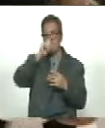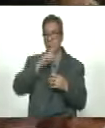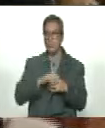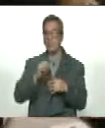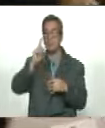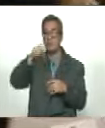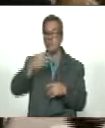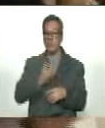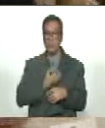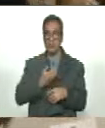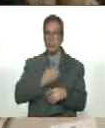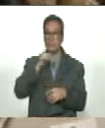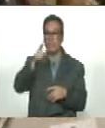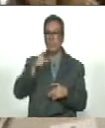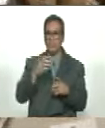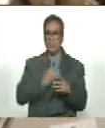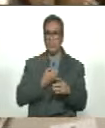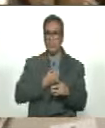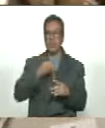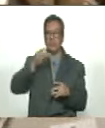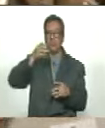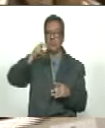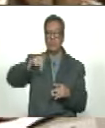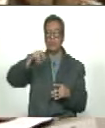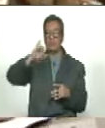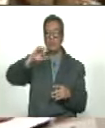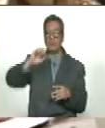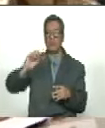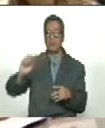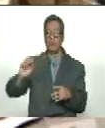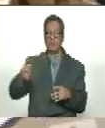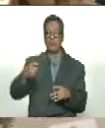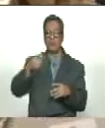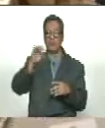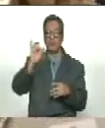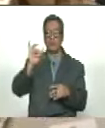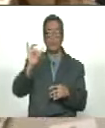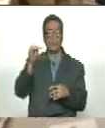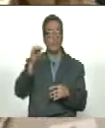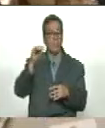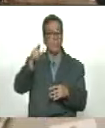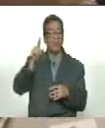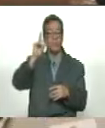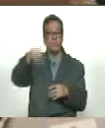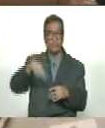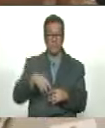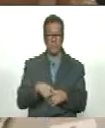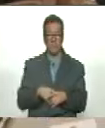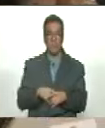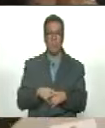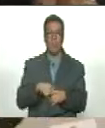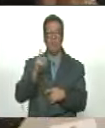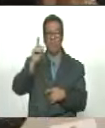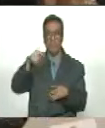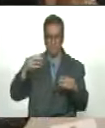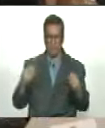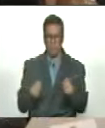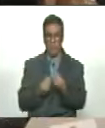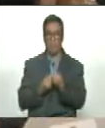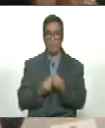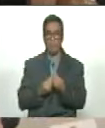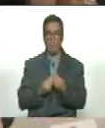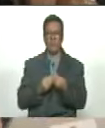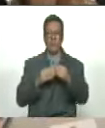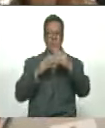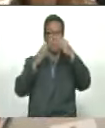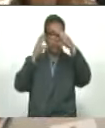además alcalde de su pueblo, alcalde de Nirgua, alcalde allá de Yaracuy, y además estuvo también como cónsul